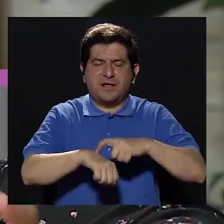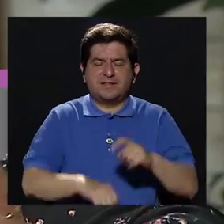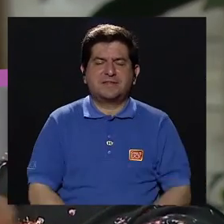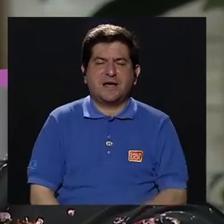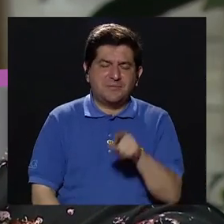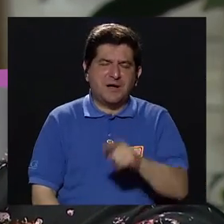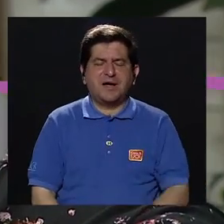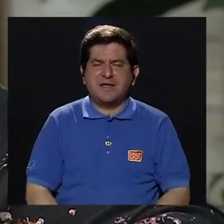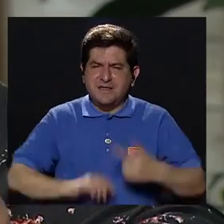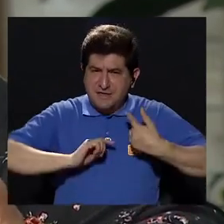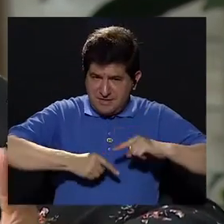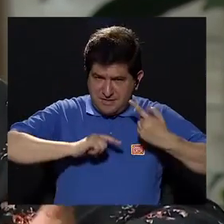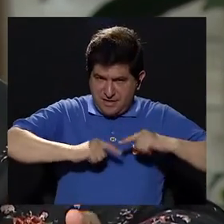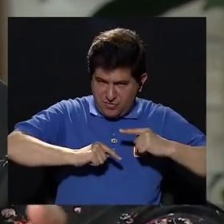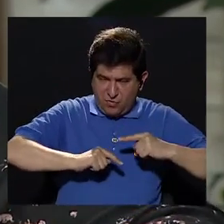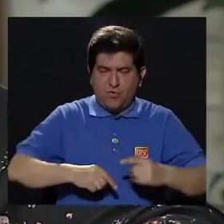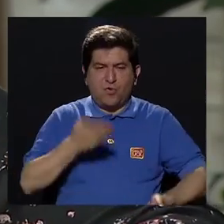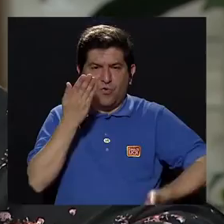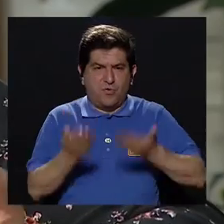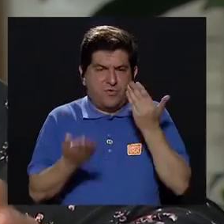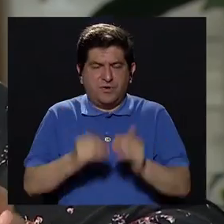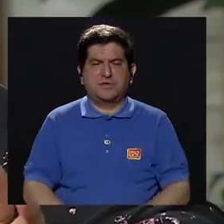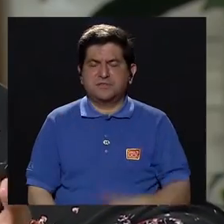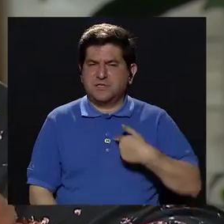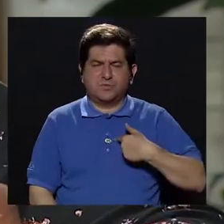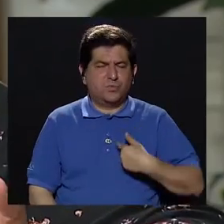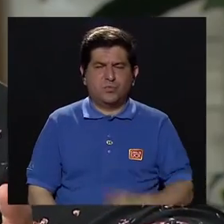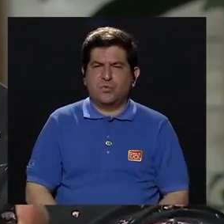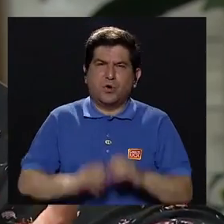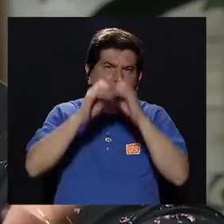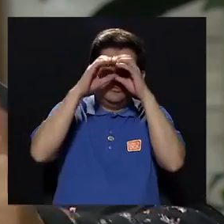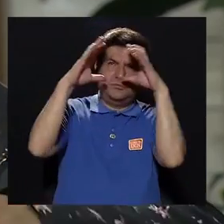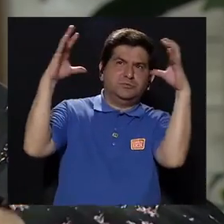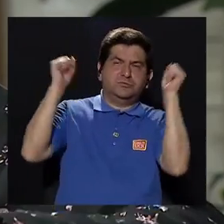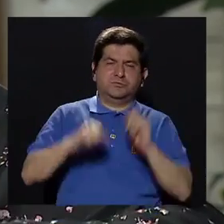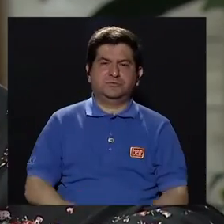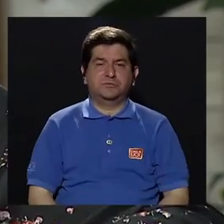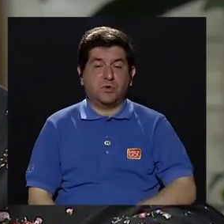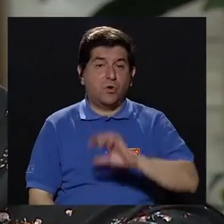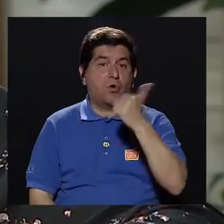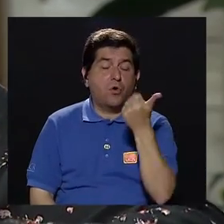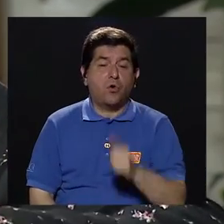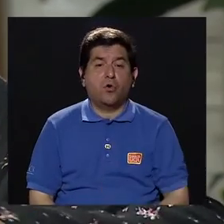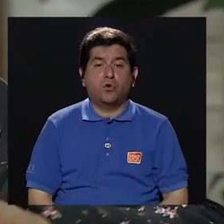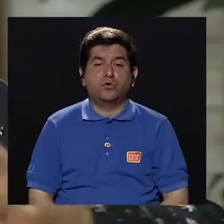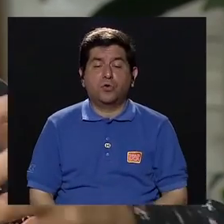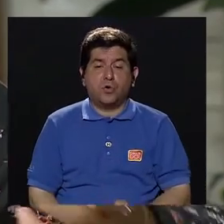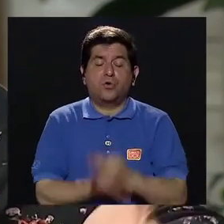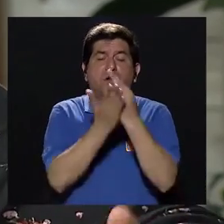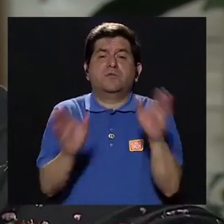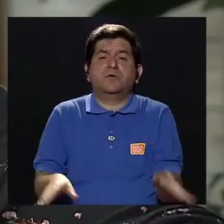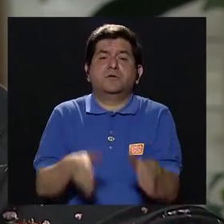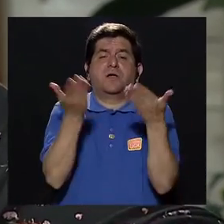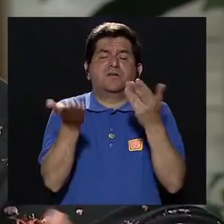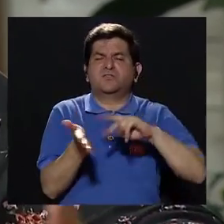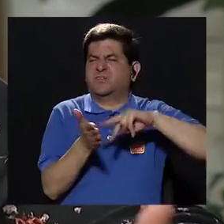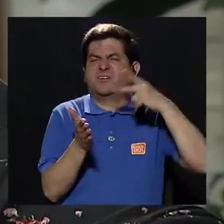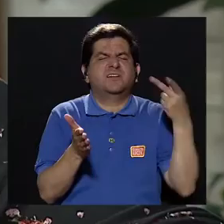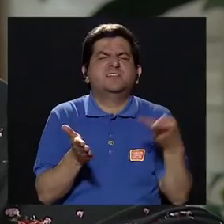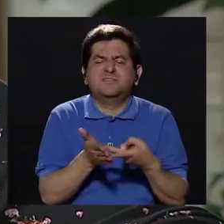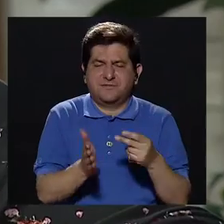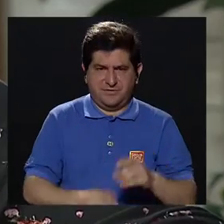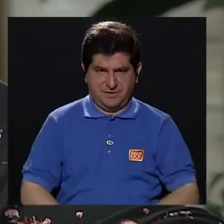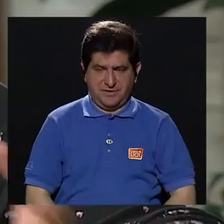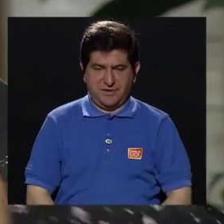duelo en este trance, ¿verdad? Uno tal vez no lo imagina. Y lo otro es, que ¿cómo es esa rehabilitación? ¿Qué